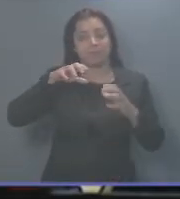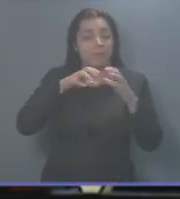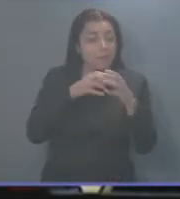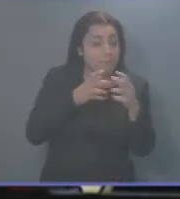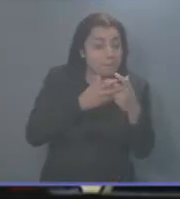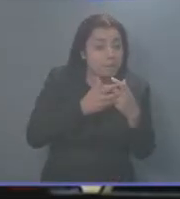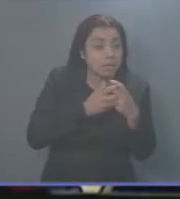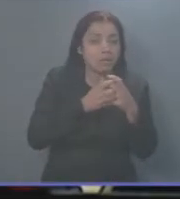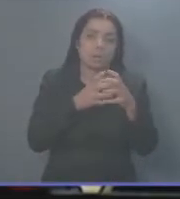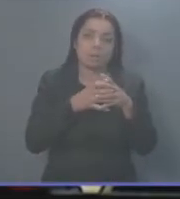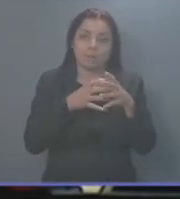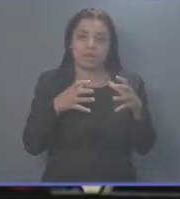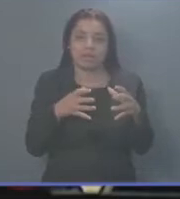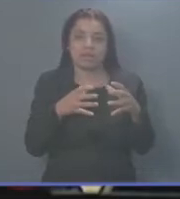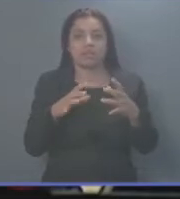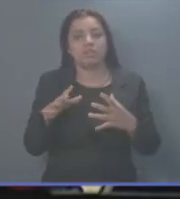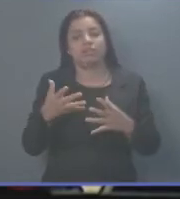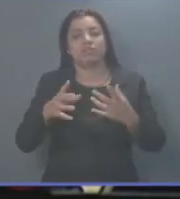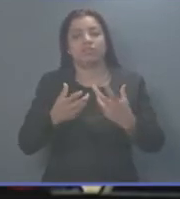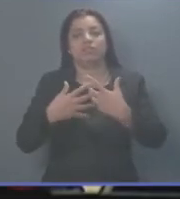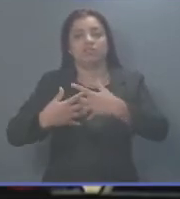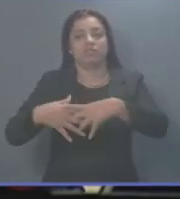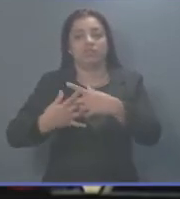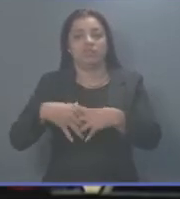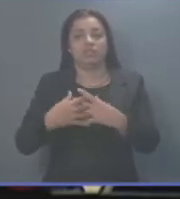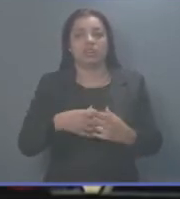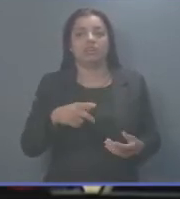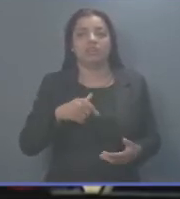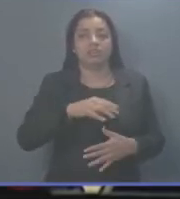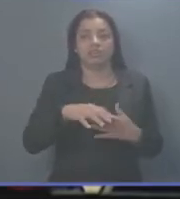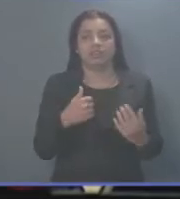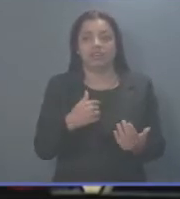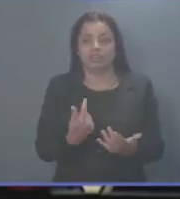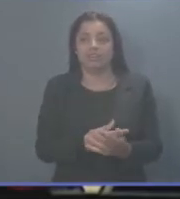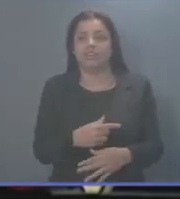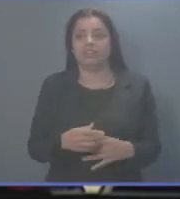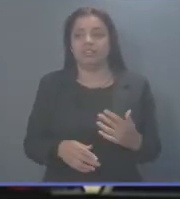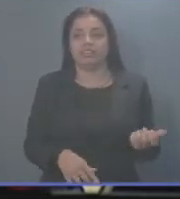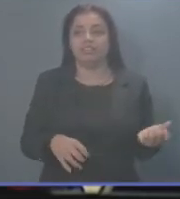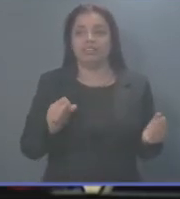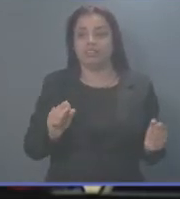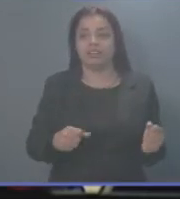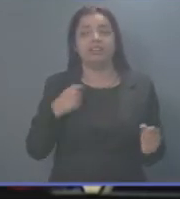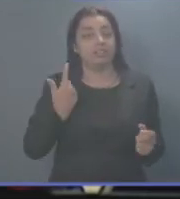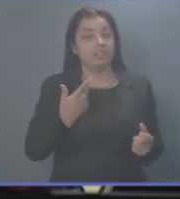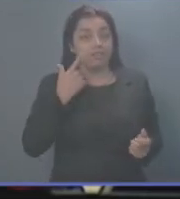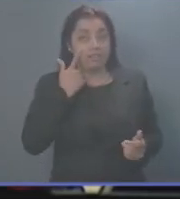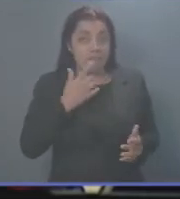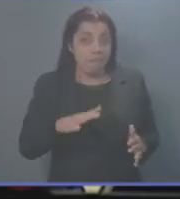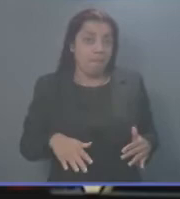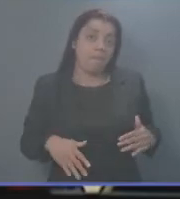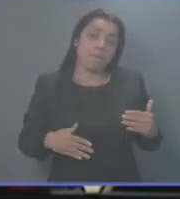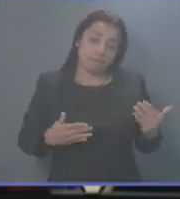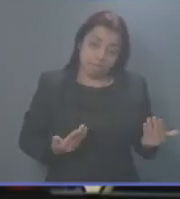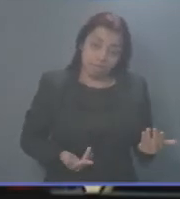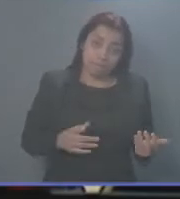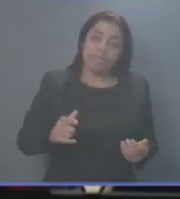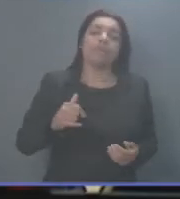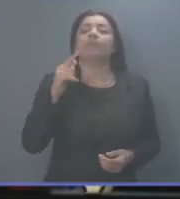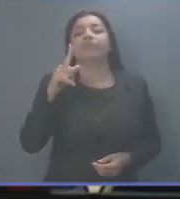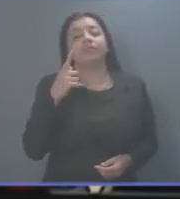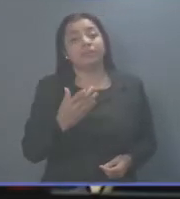medianas empresas, pero fundamentalmente a las micro y pequeñas empresas, para que sean un